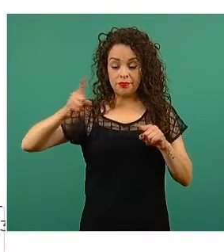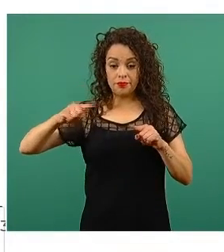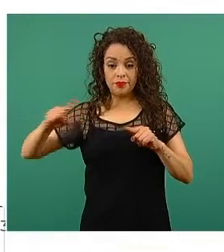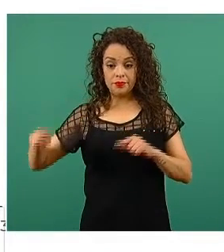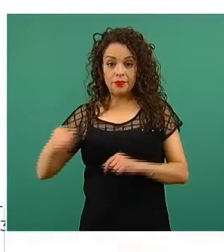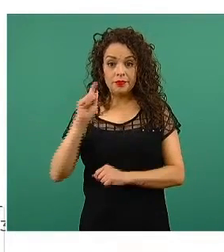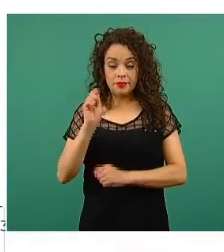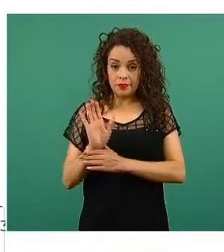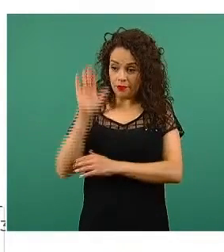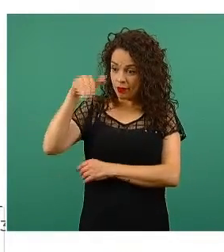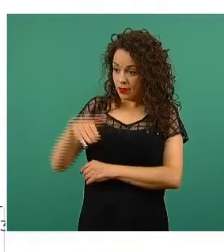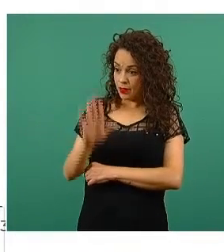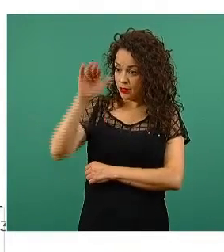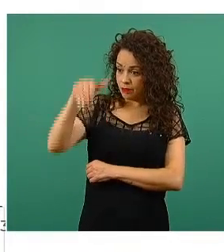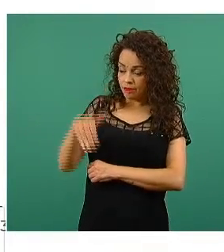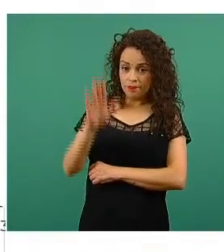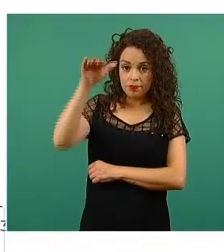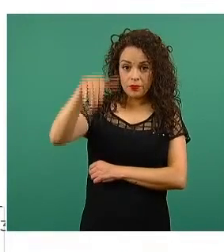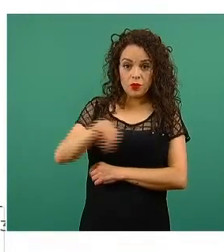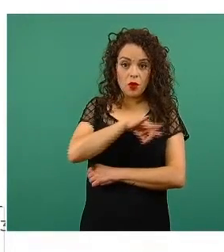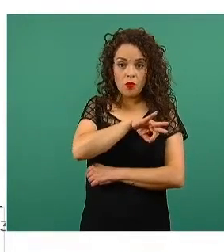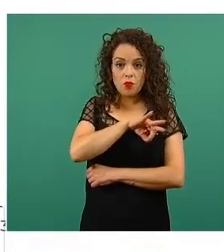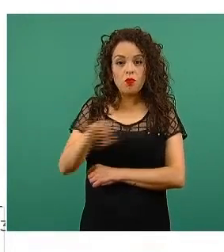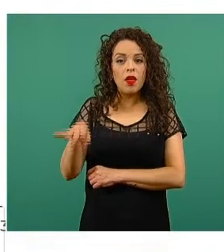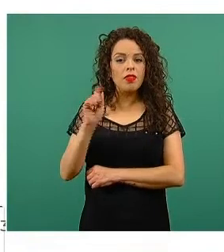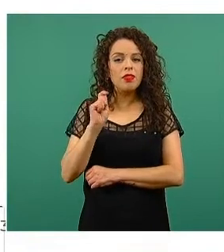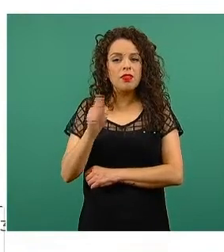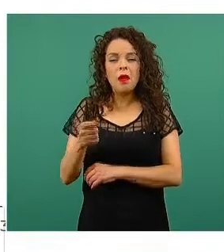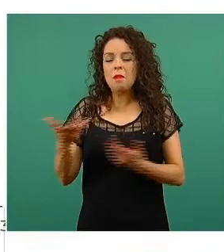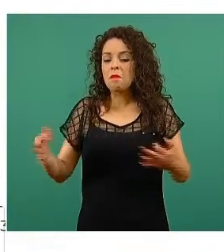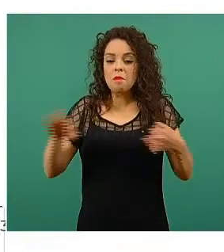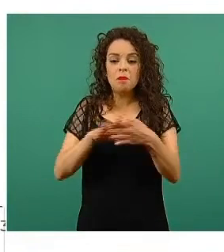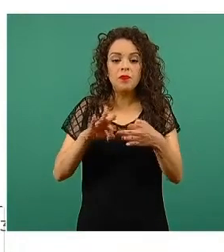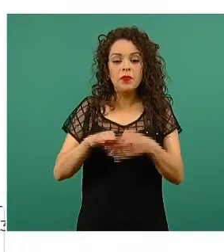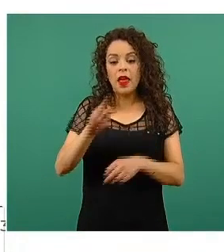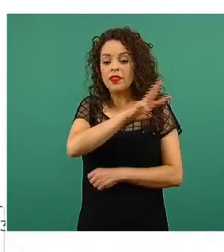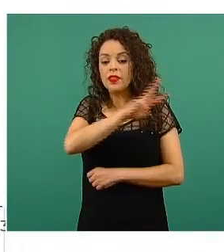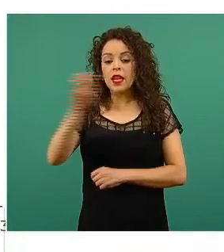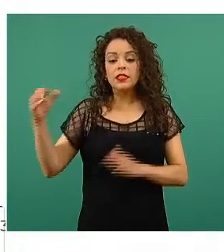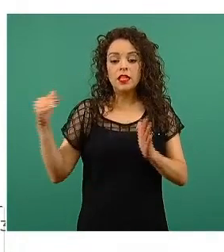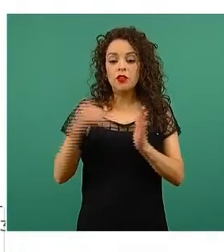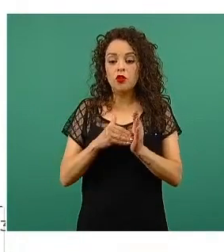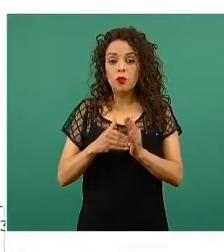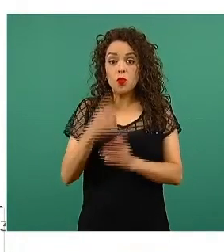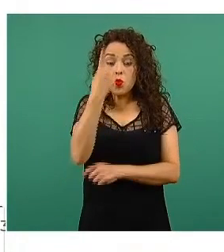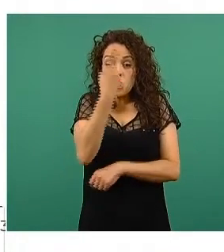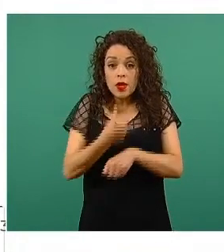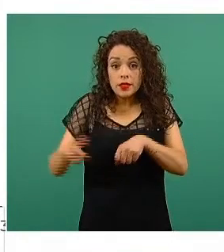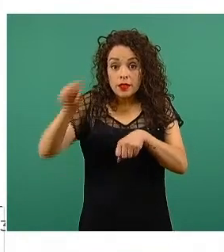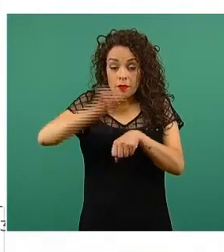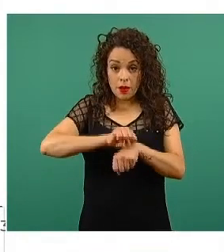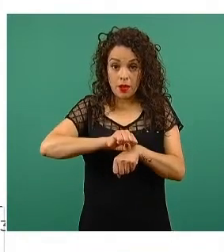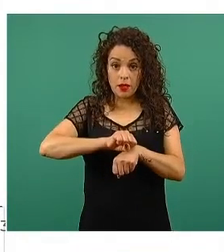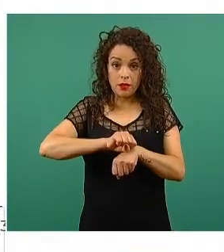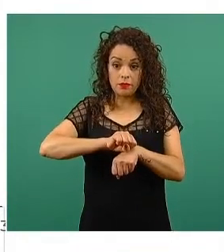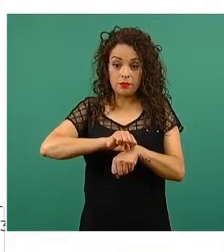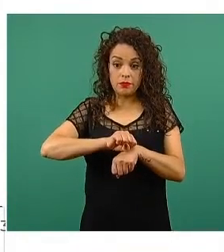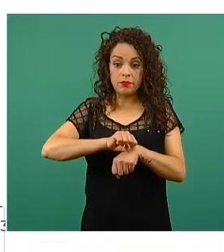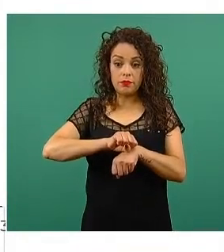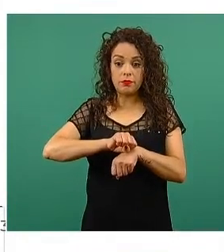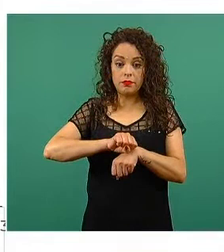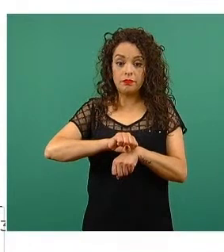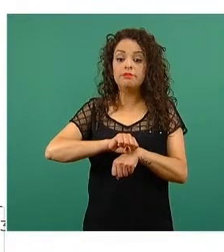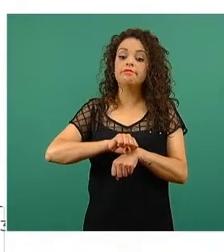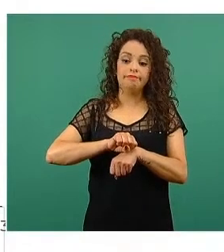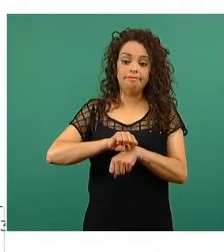hubiera dado inclusive casi 300,000 casos en una sola semana,